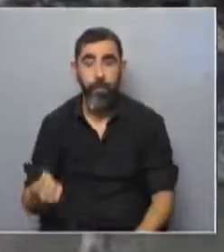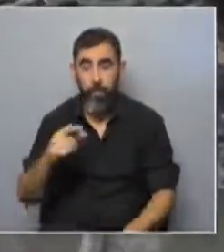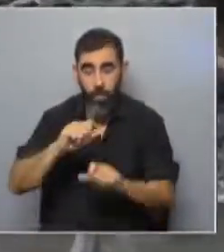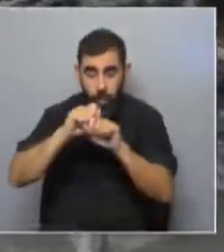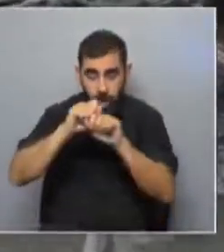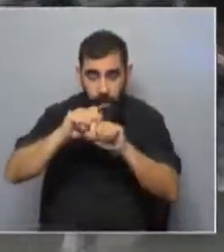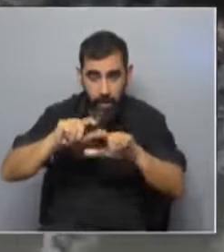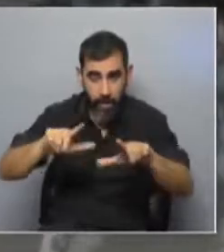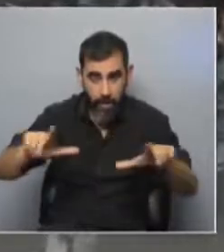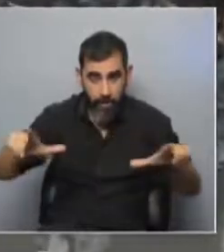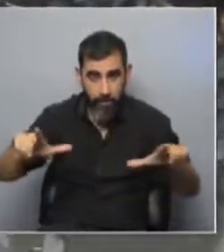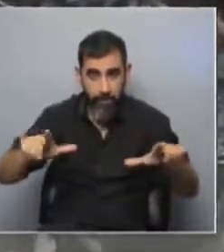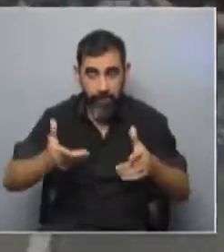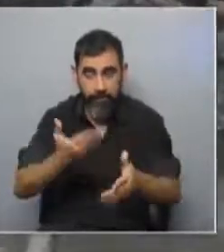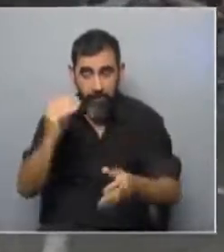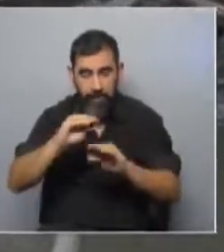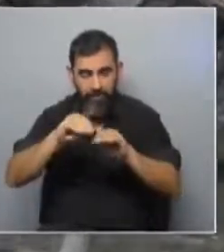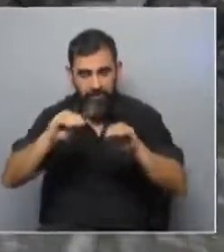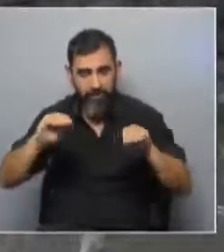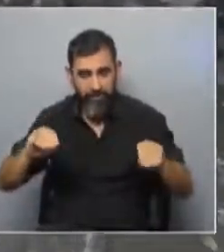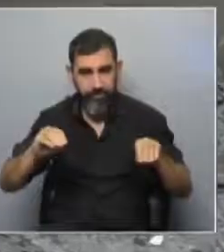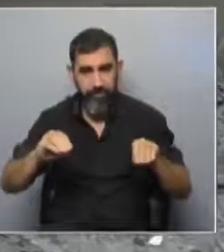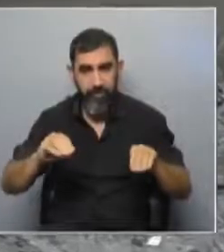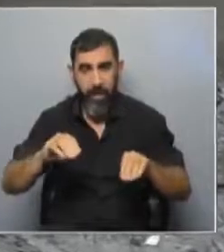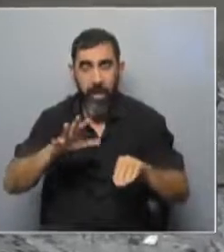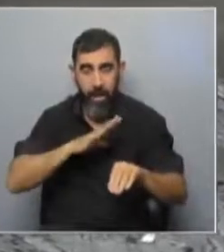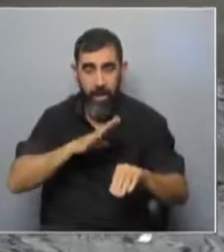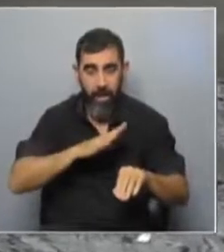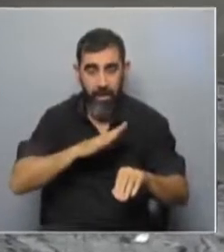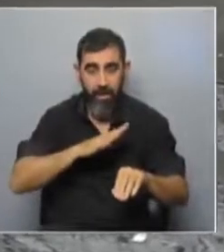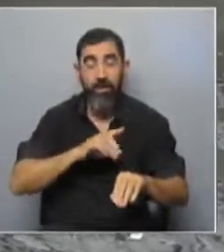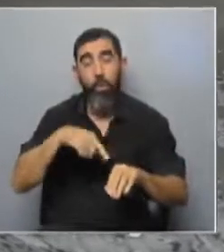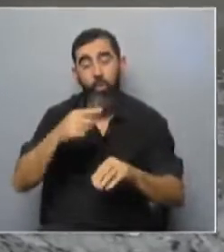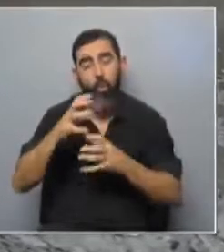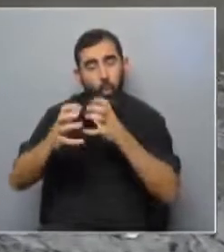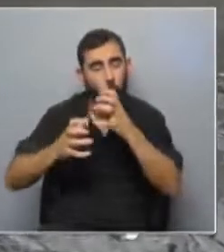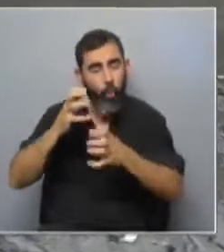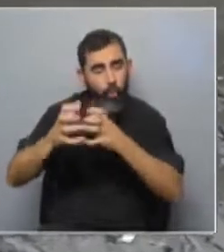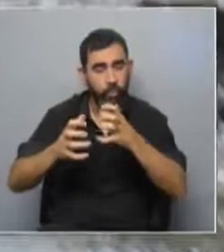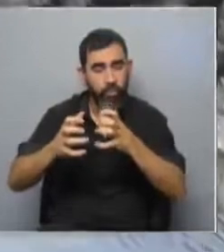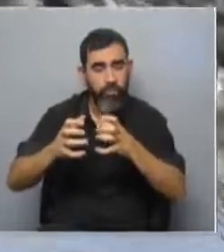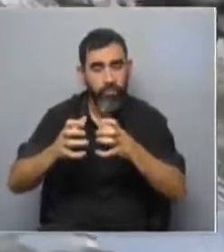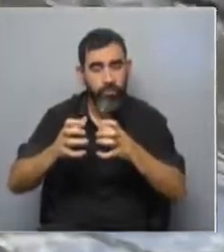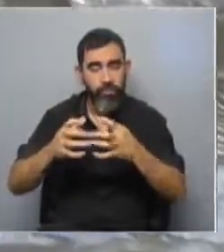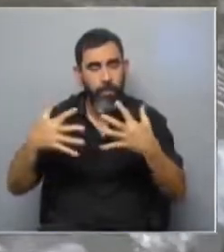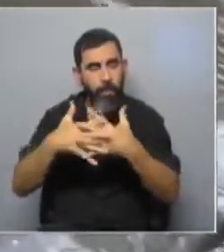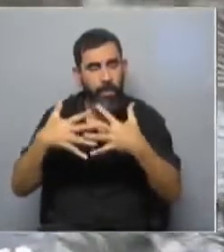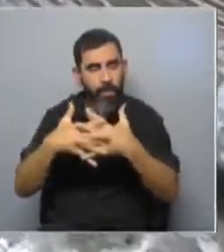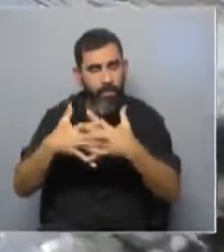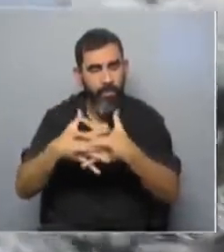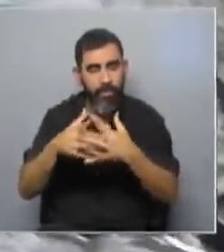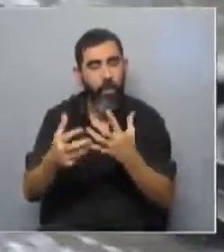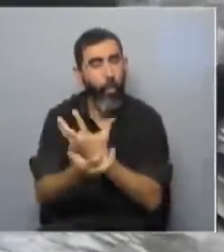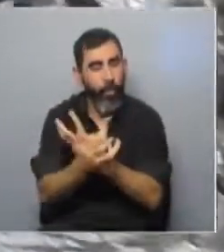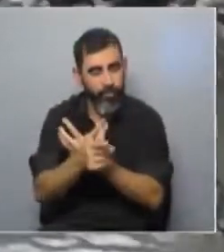limpiamos, le sacamos el barro lo que se llega a ver este otro de color más beige, más marrón, es el sedimento